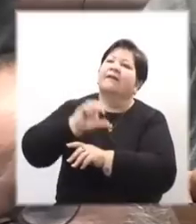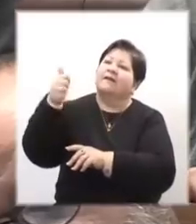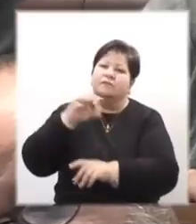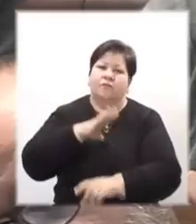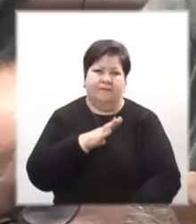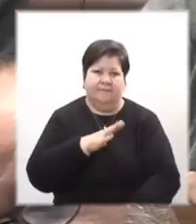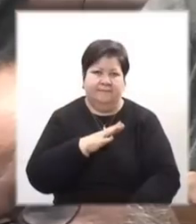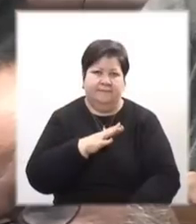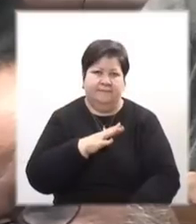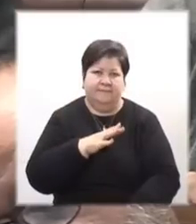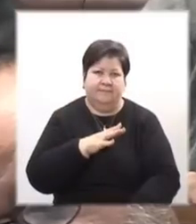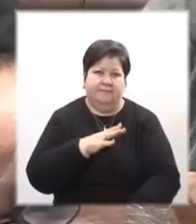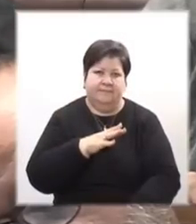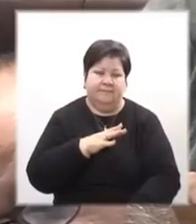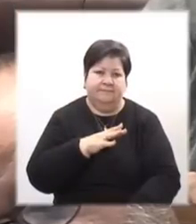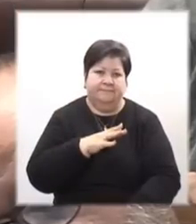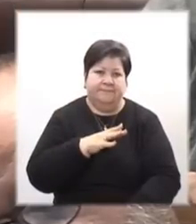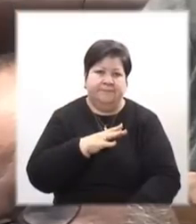éxito.